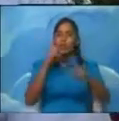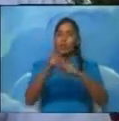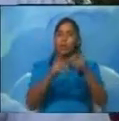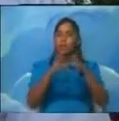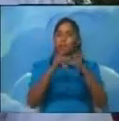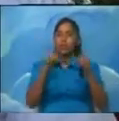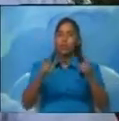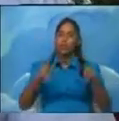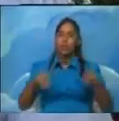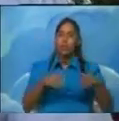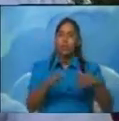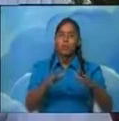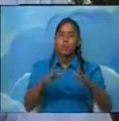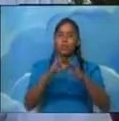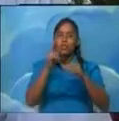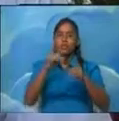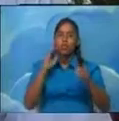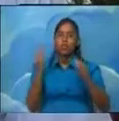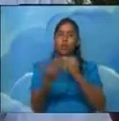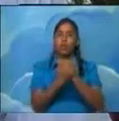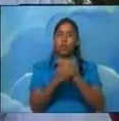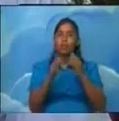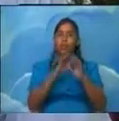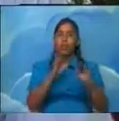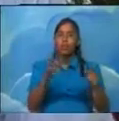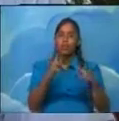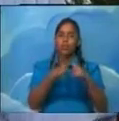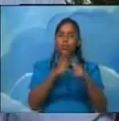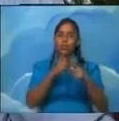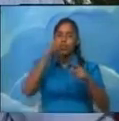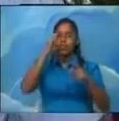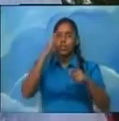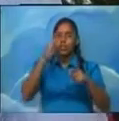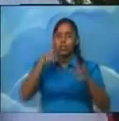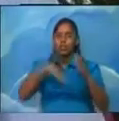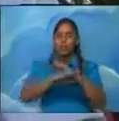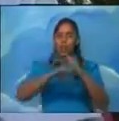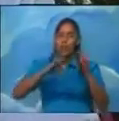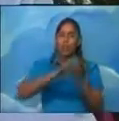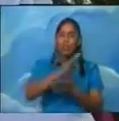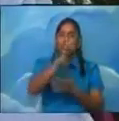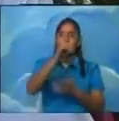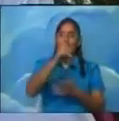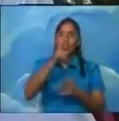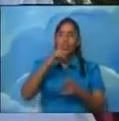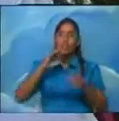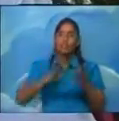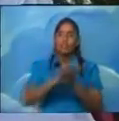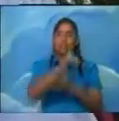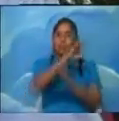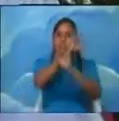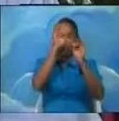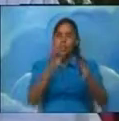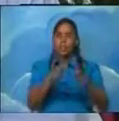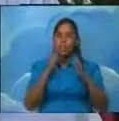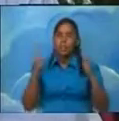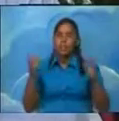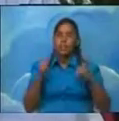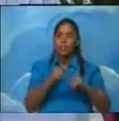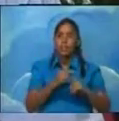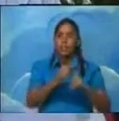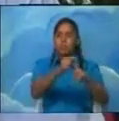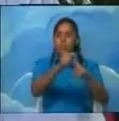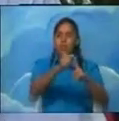tu camino. Si tú guardas la palabra, entonces Dios te va a glorificar, se va a glorificar de una manera grande y